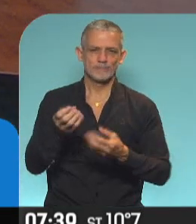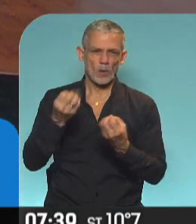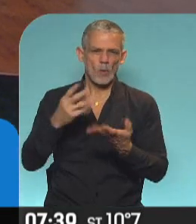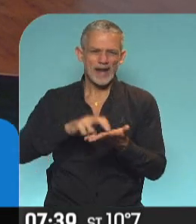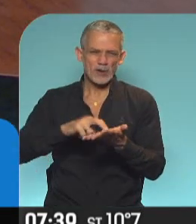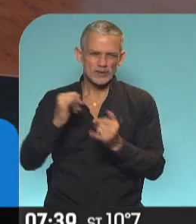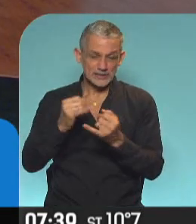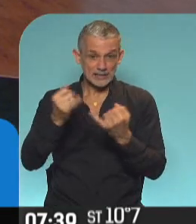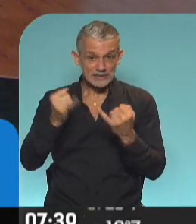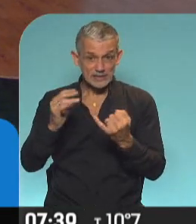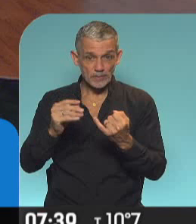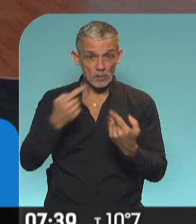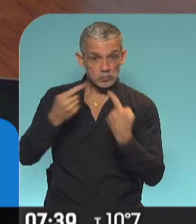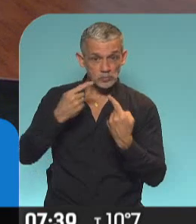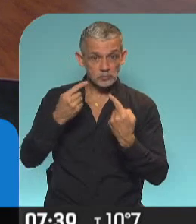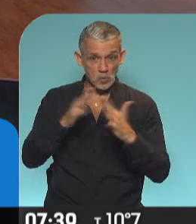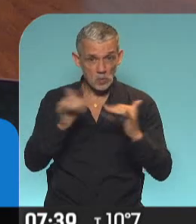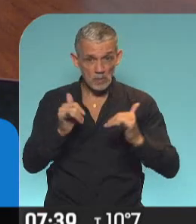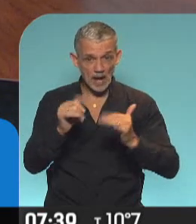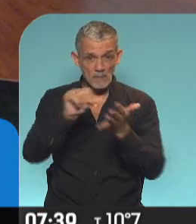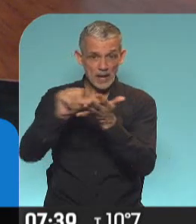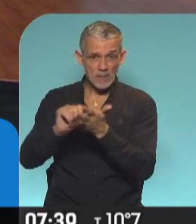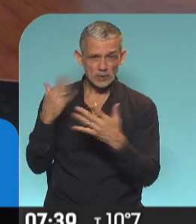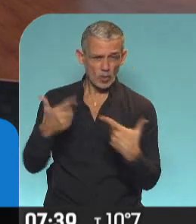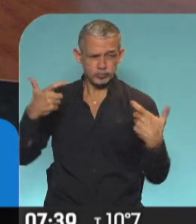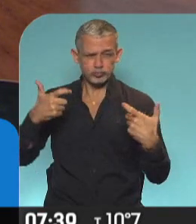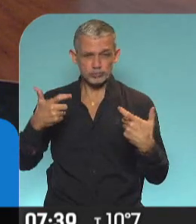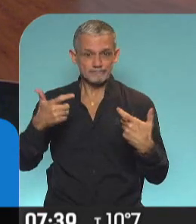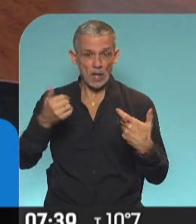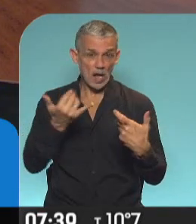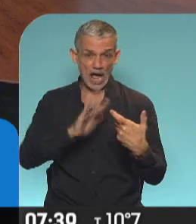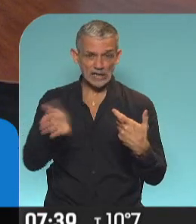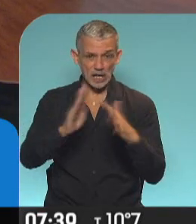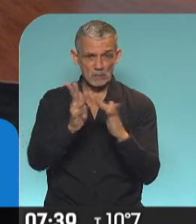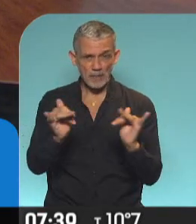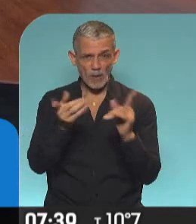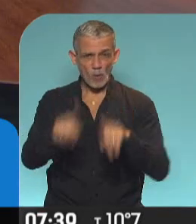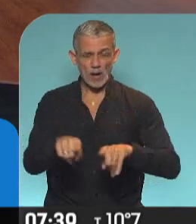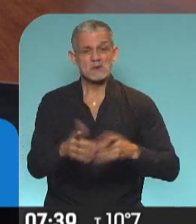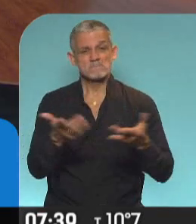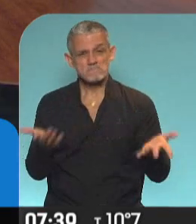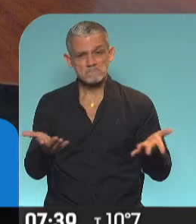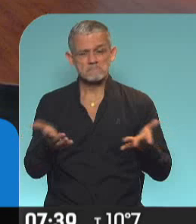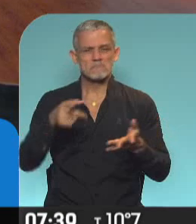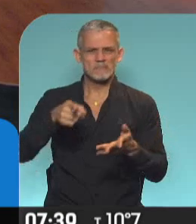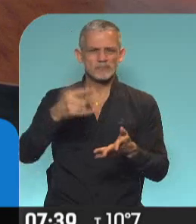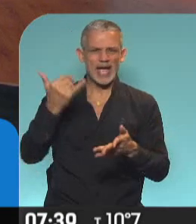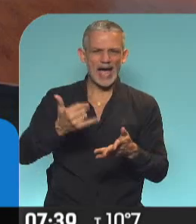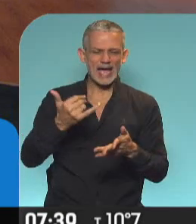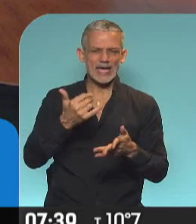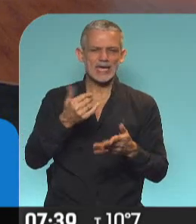un diálogo más abierto entre países que estaban supuestamente enfrentados. En otro sentido no, porque profundiza, como